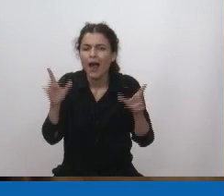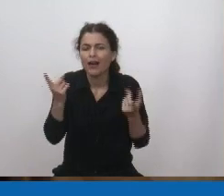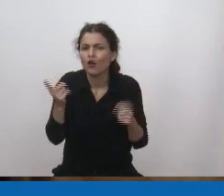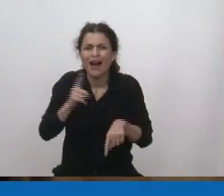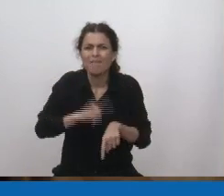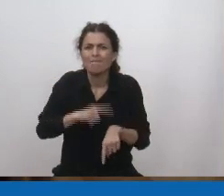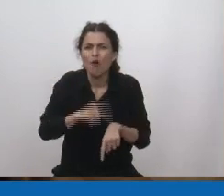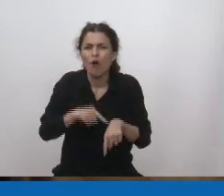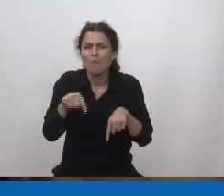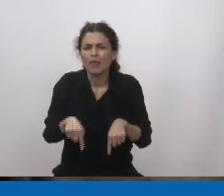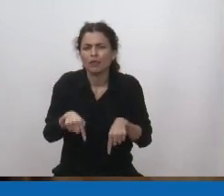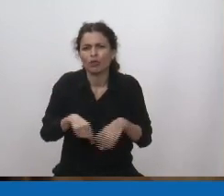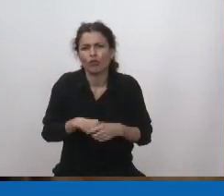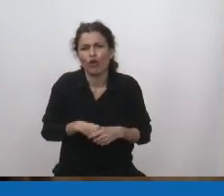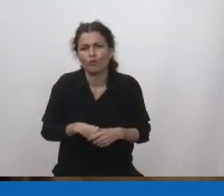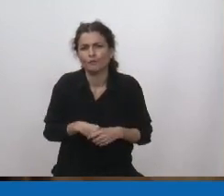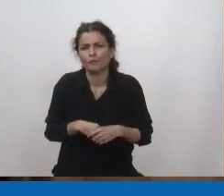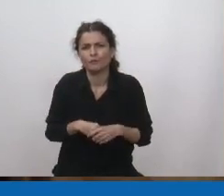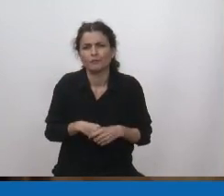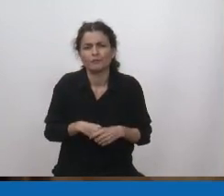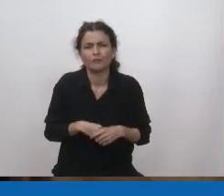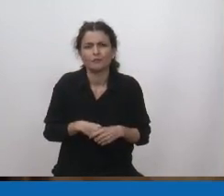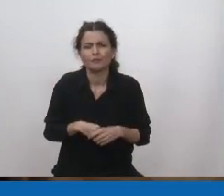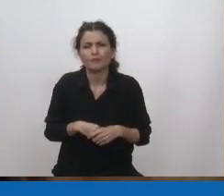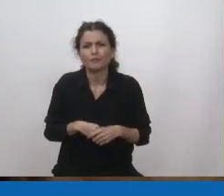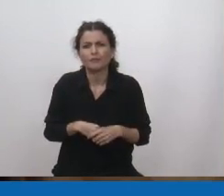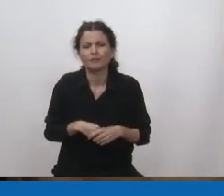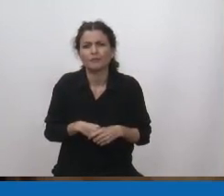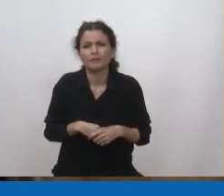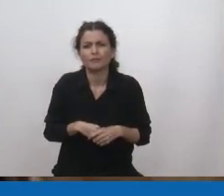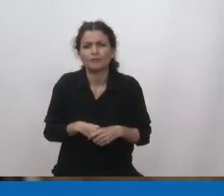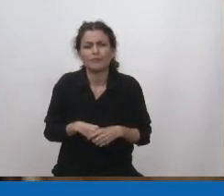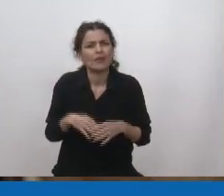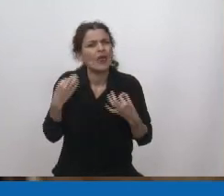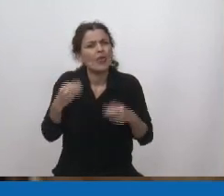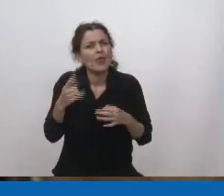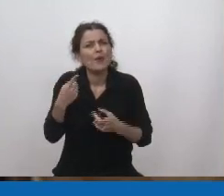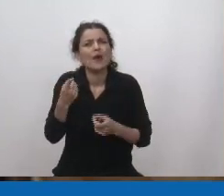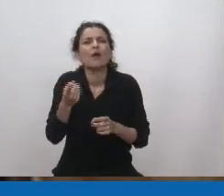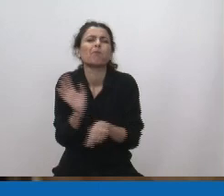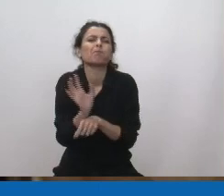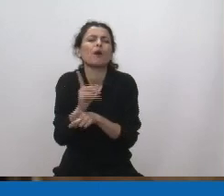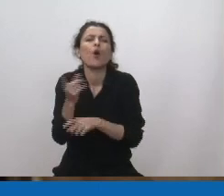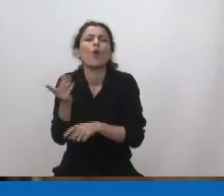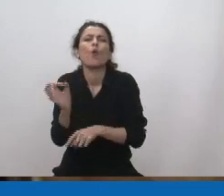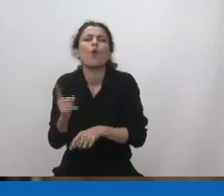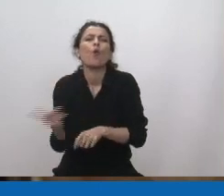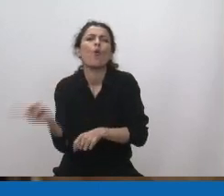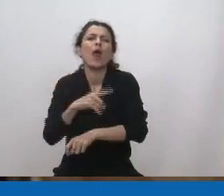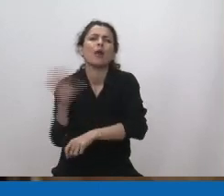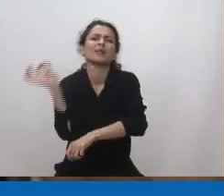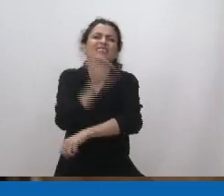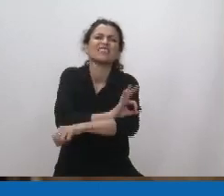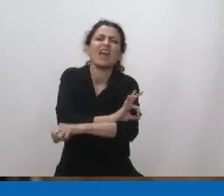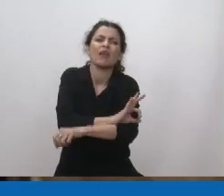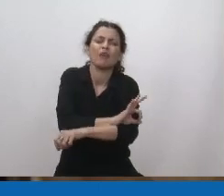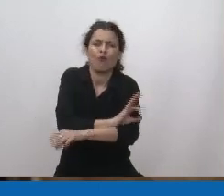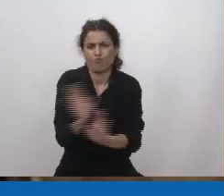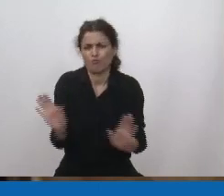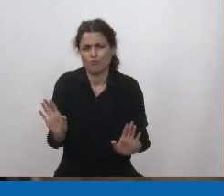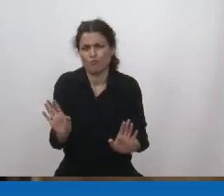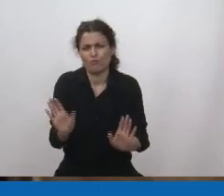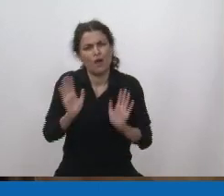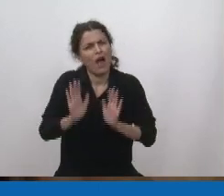momento de poder barajar y dar de nuevo. No se puede